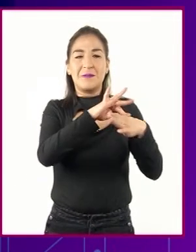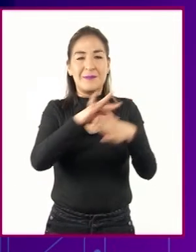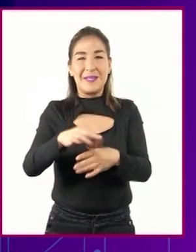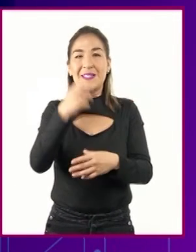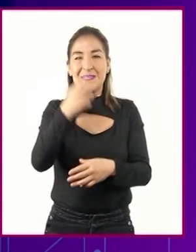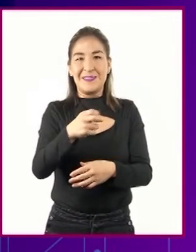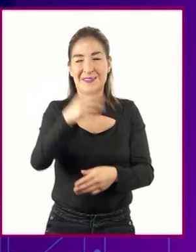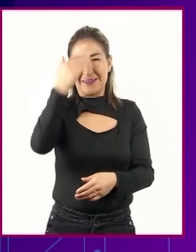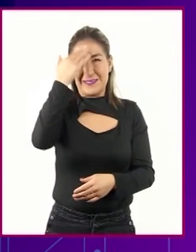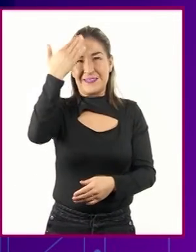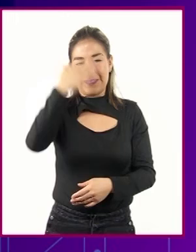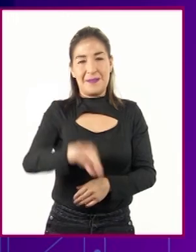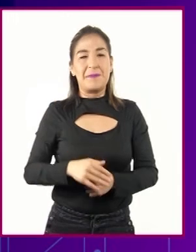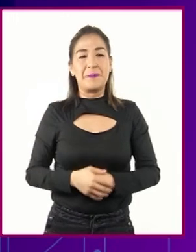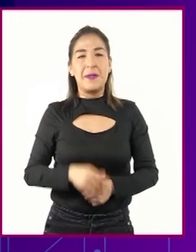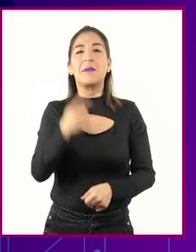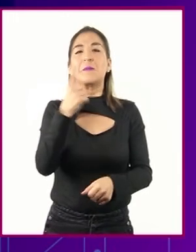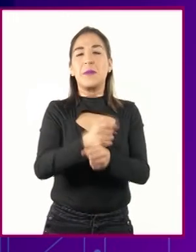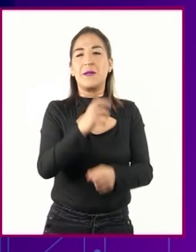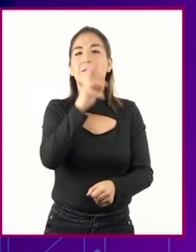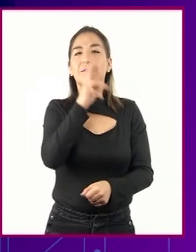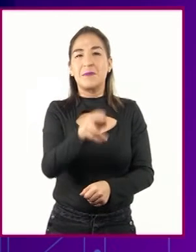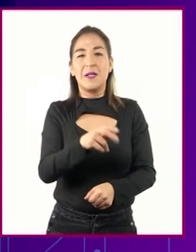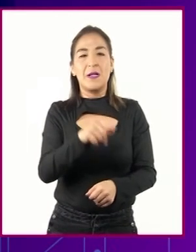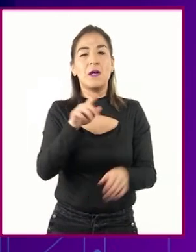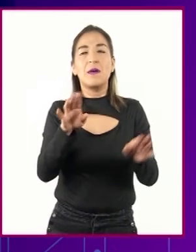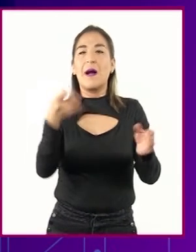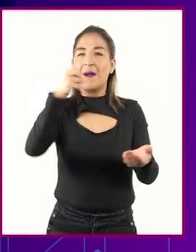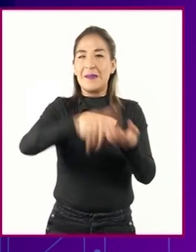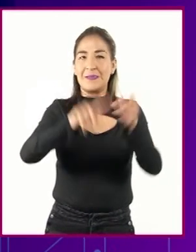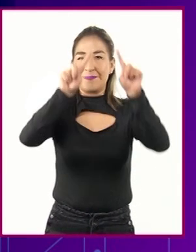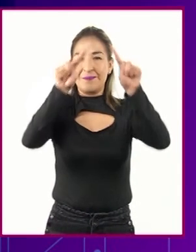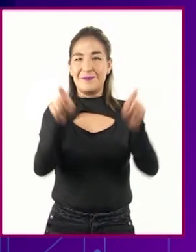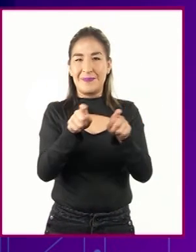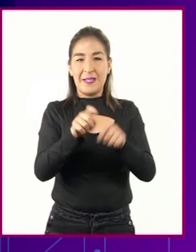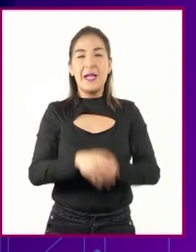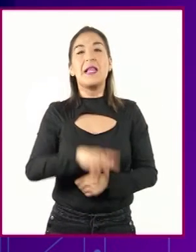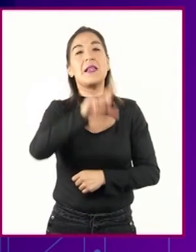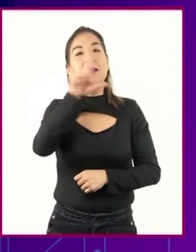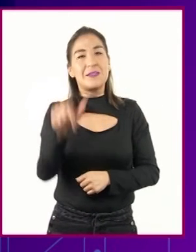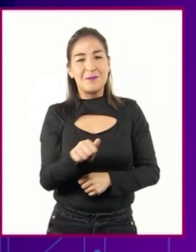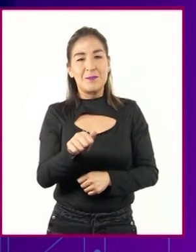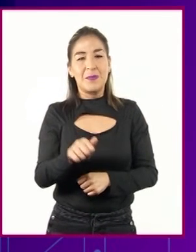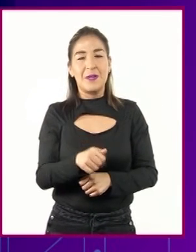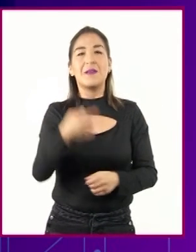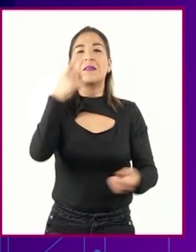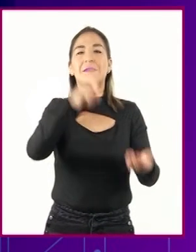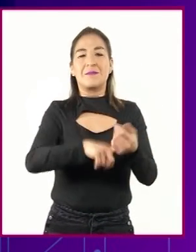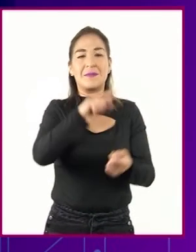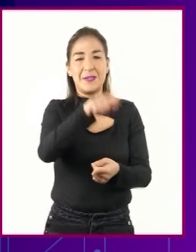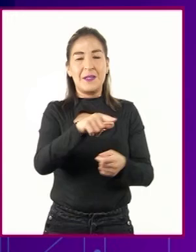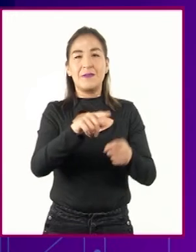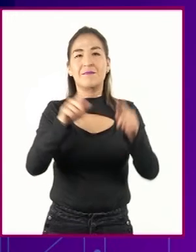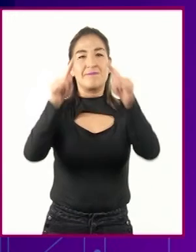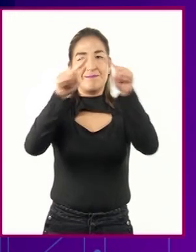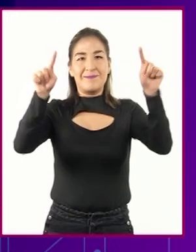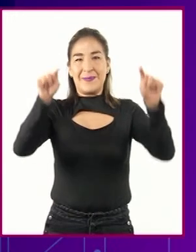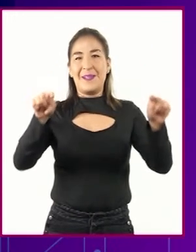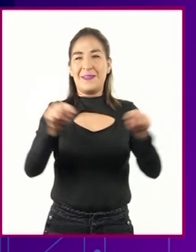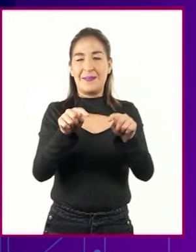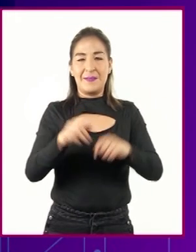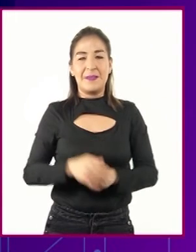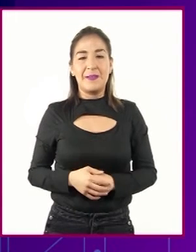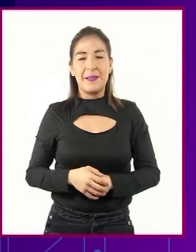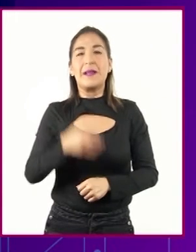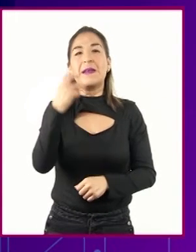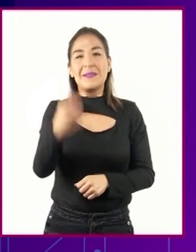que conocemos, primero resolvemos las que están entre paréntesis, posteriormente las que están entre corchetes y